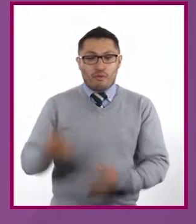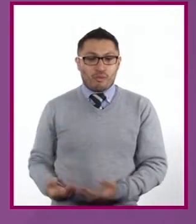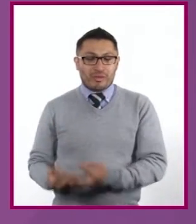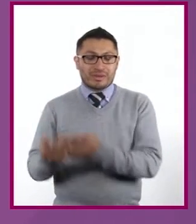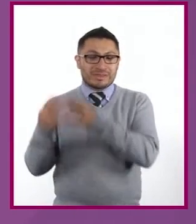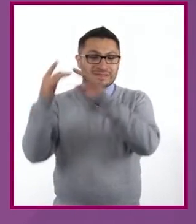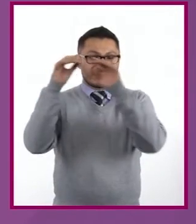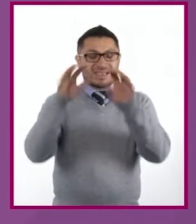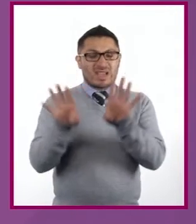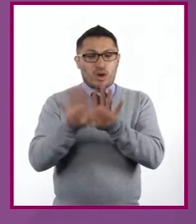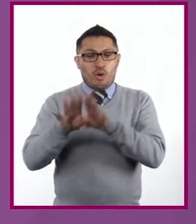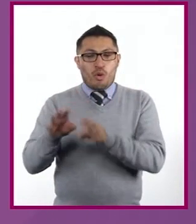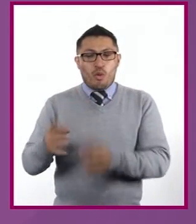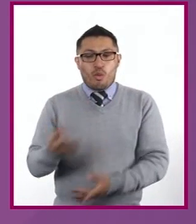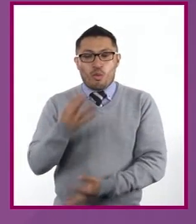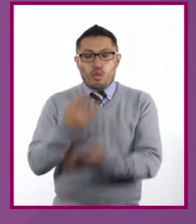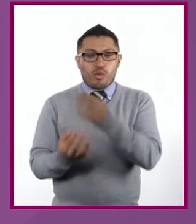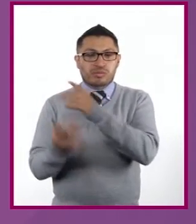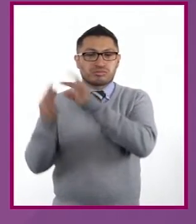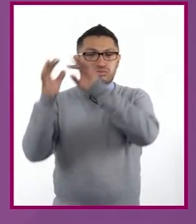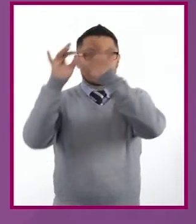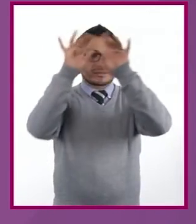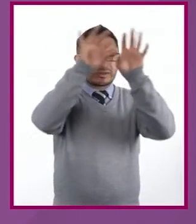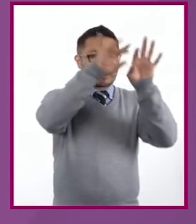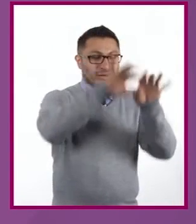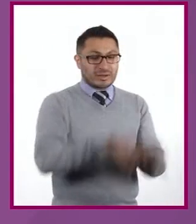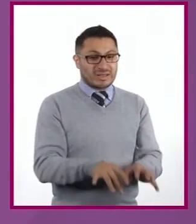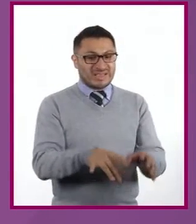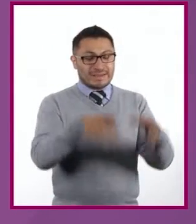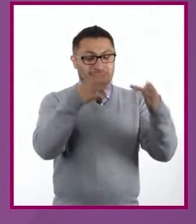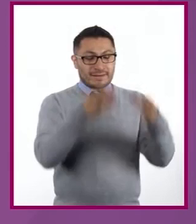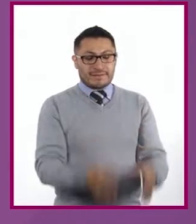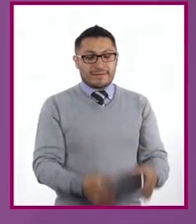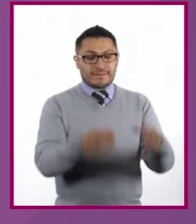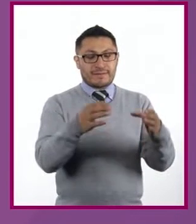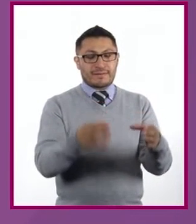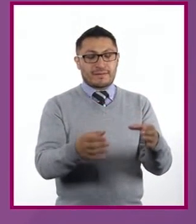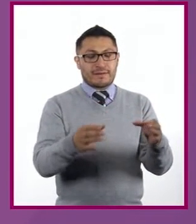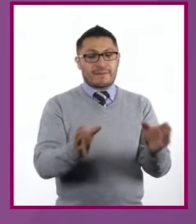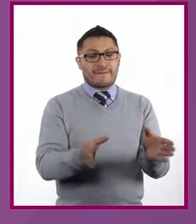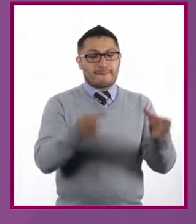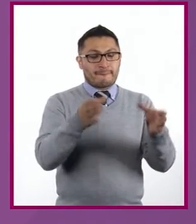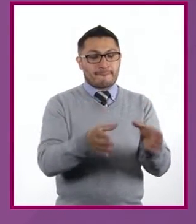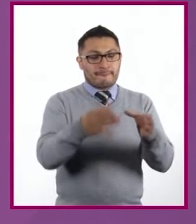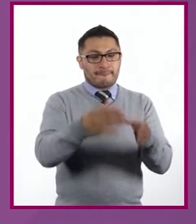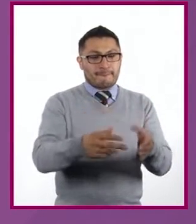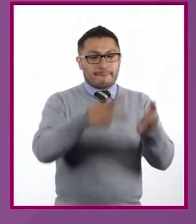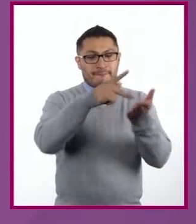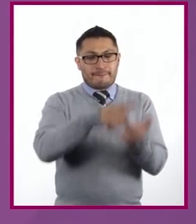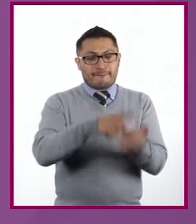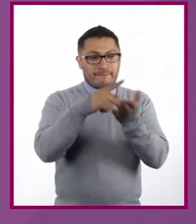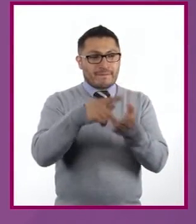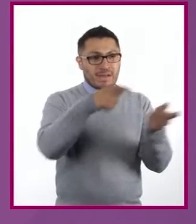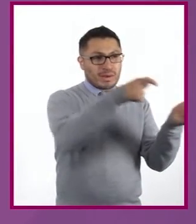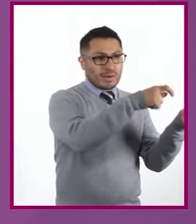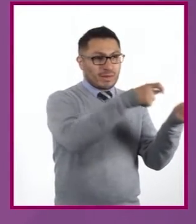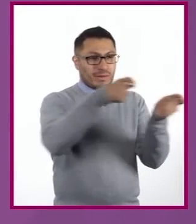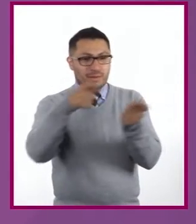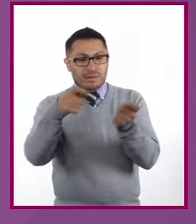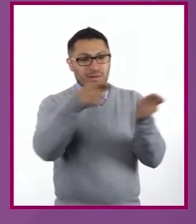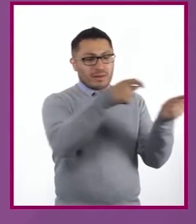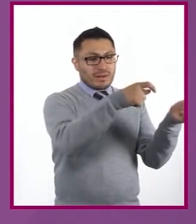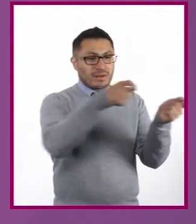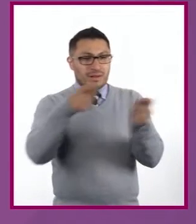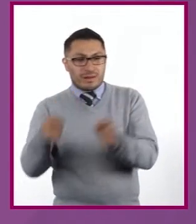produciendo una presión sobre el agua que sale por un sifón para llegar a un cubo cerrado, cuyo peso tira de las cuerdas que pasan por unas